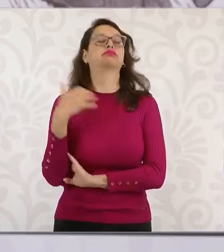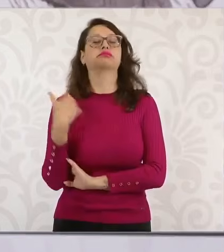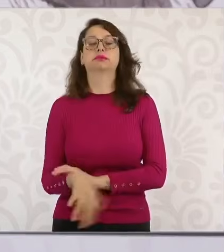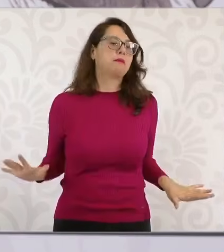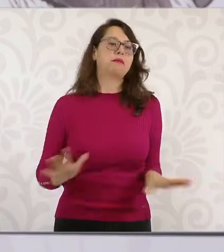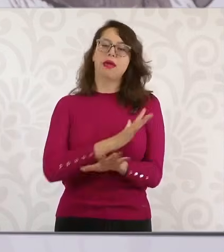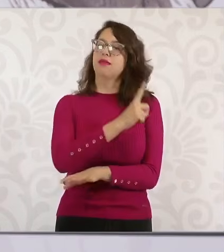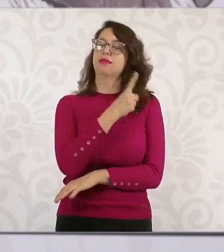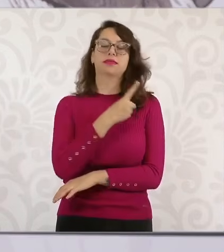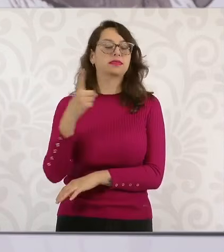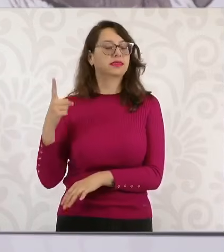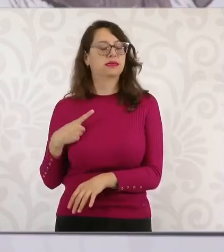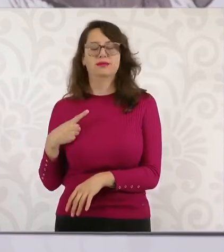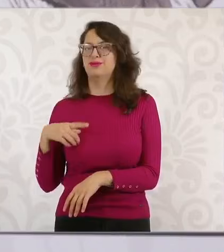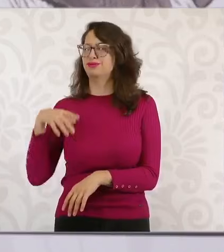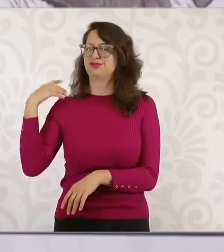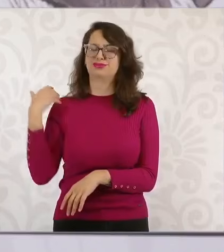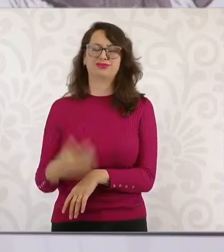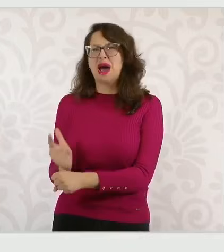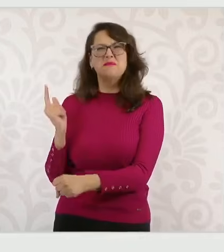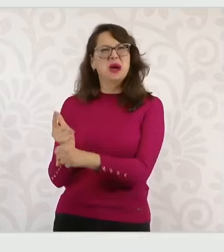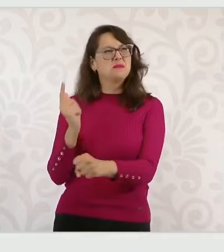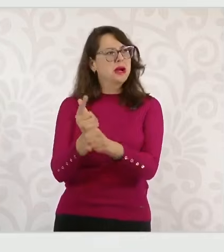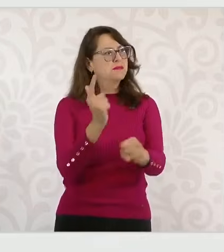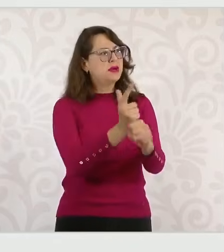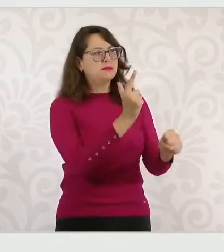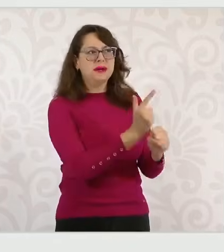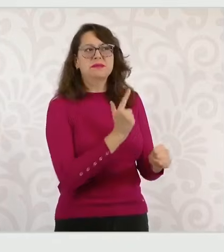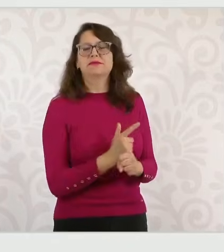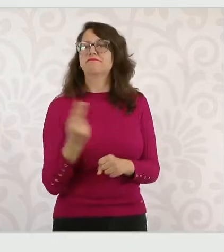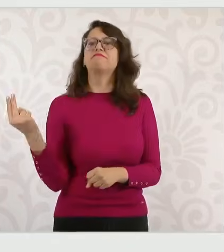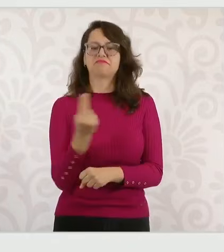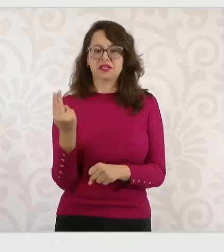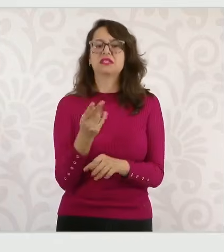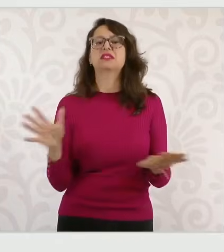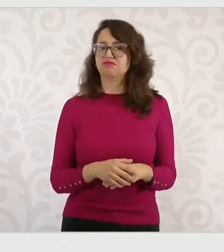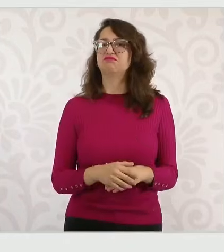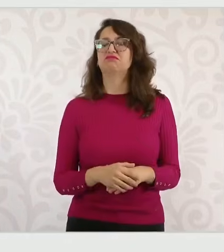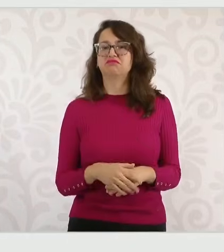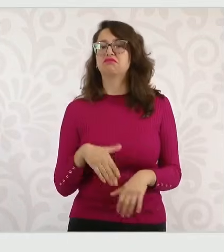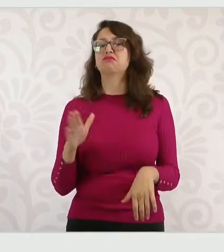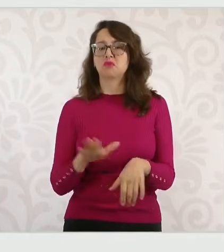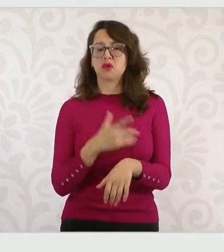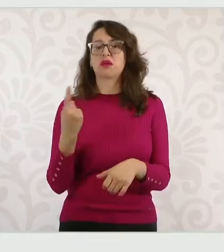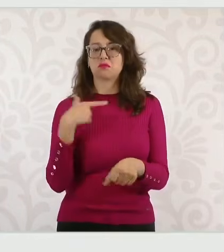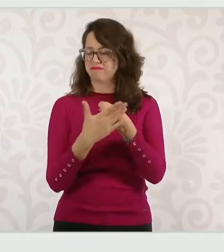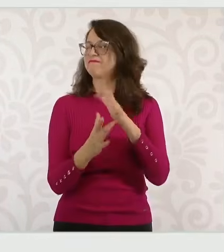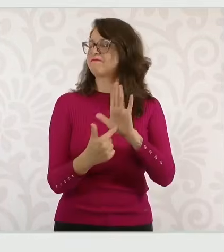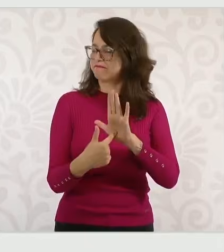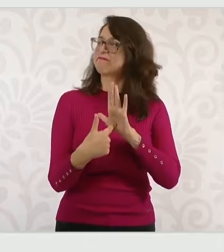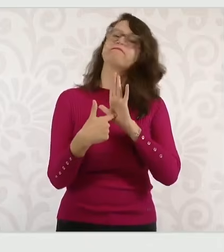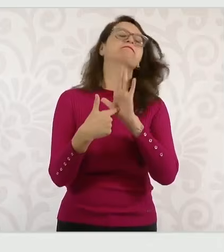ley de aguas. Importantísima. Empresas, se los vamos a presentar, que para no pagar el